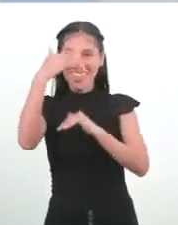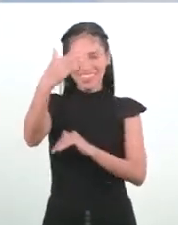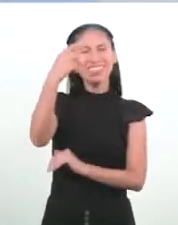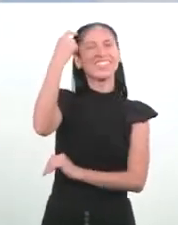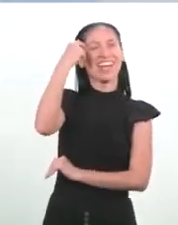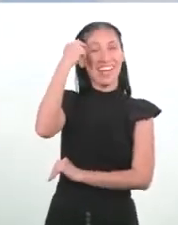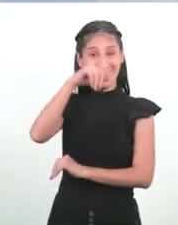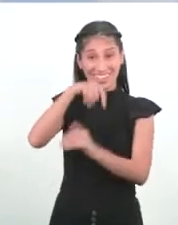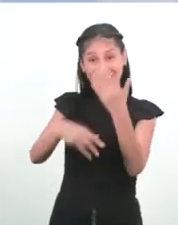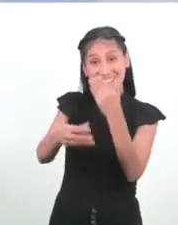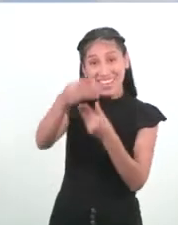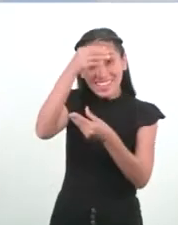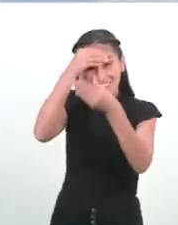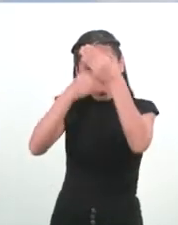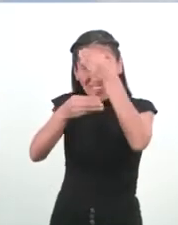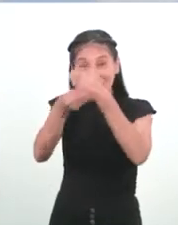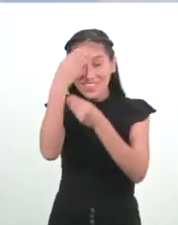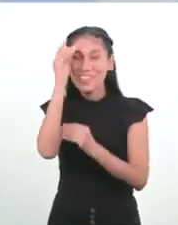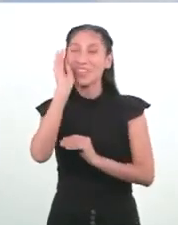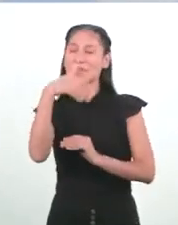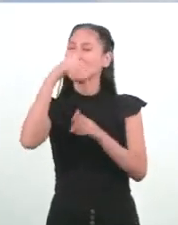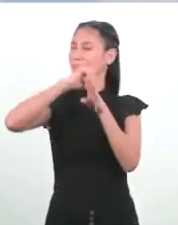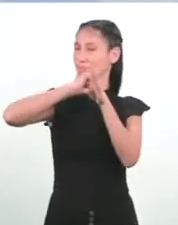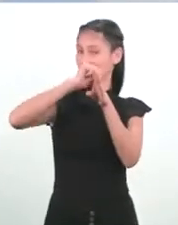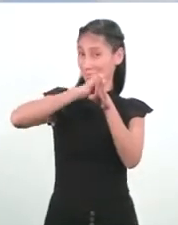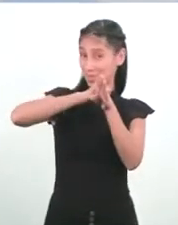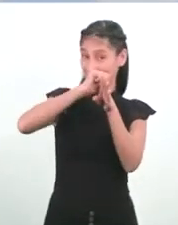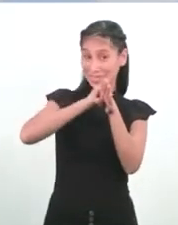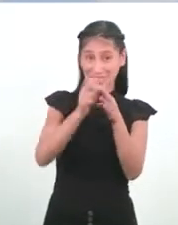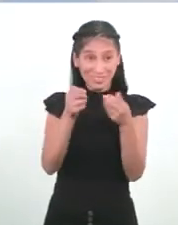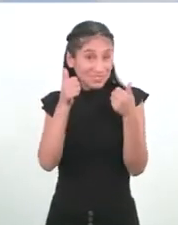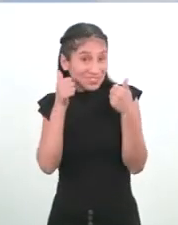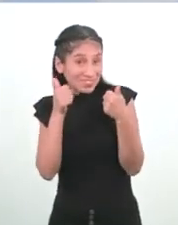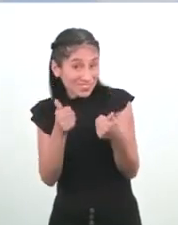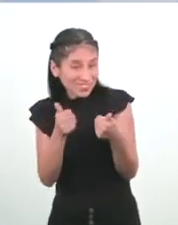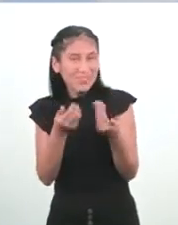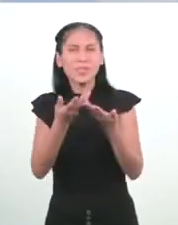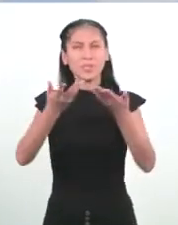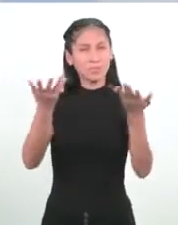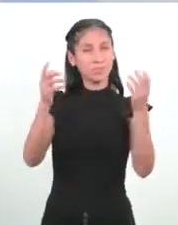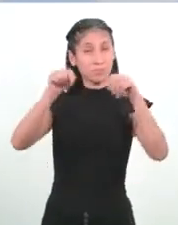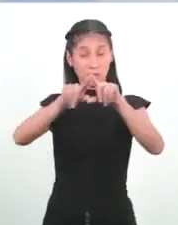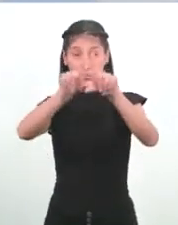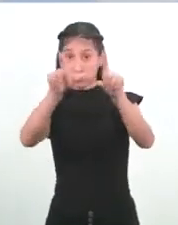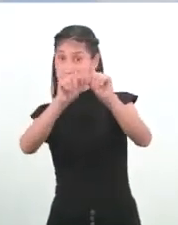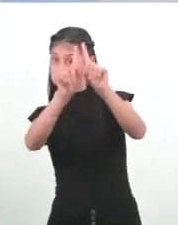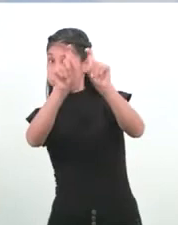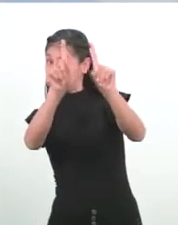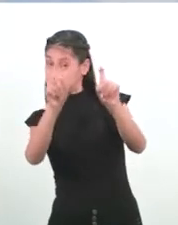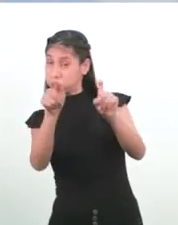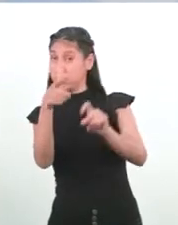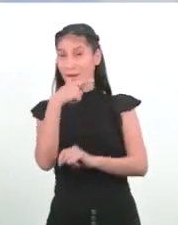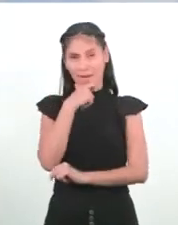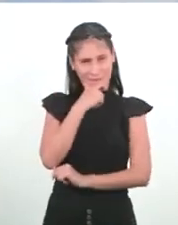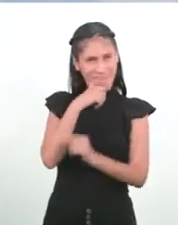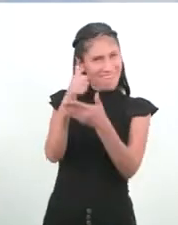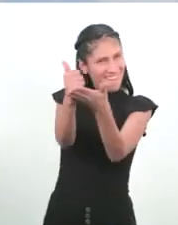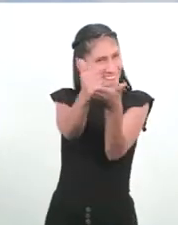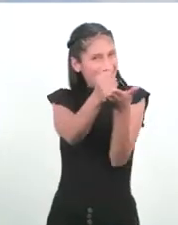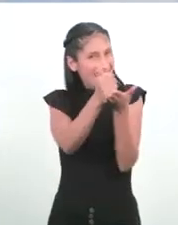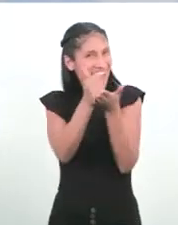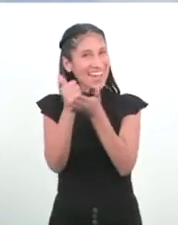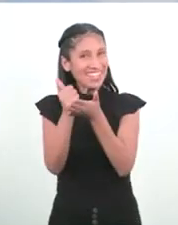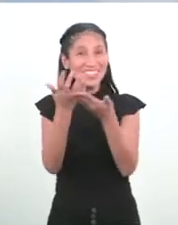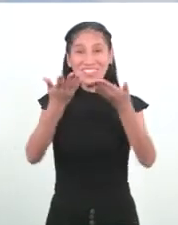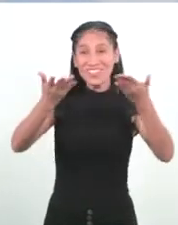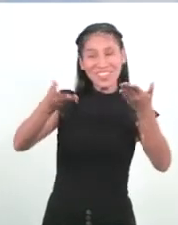apliquemos las recomendaciones para escuchar un discurso oral que aprendimos en el bloque anterior. Porque una entrevista también puede servirnos como